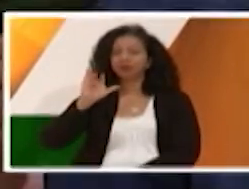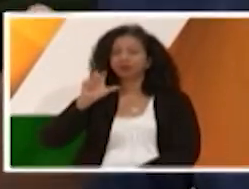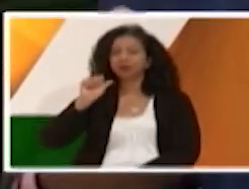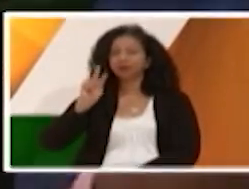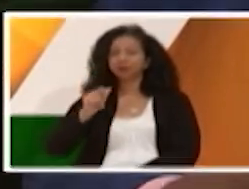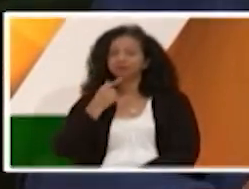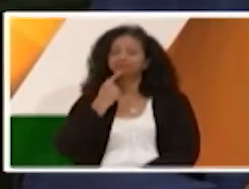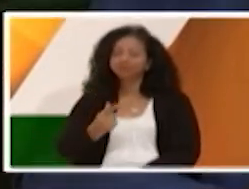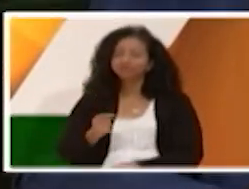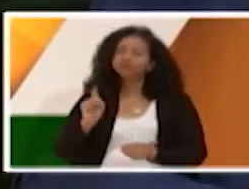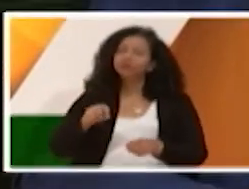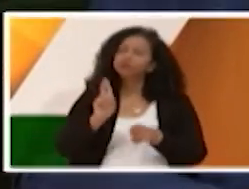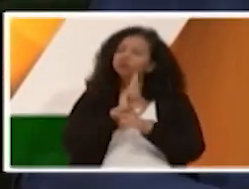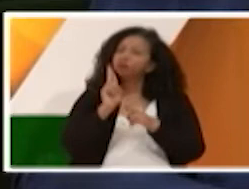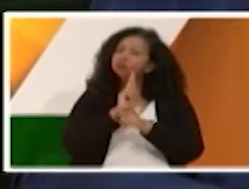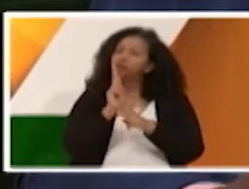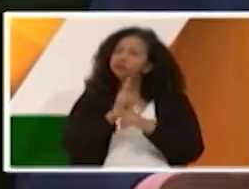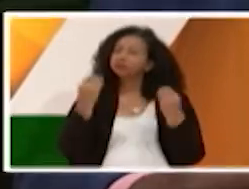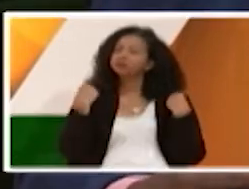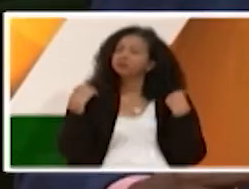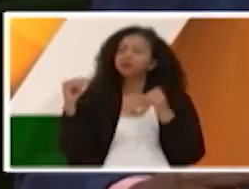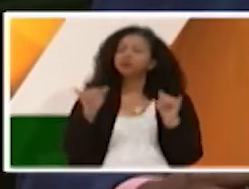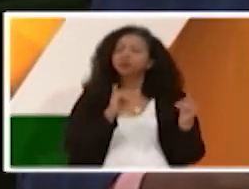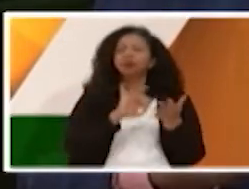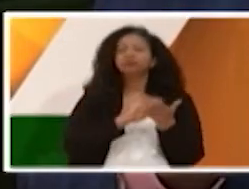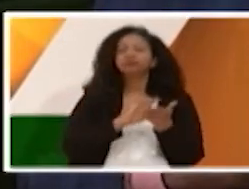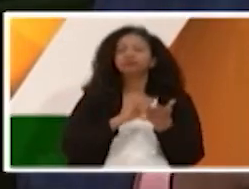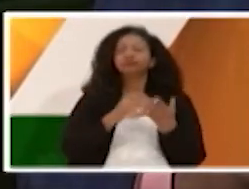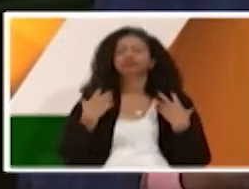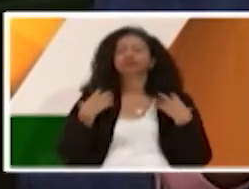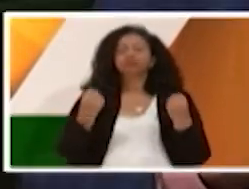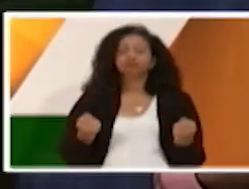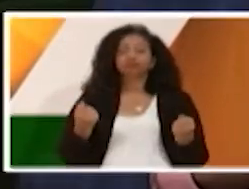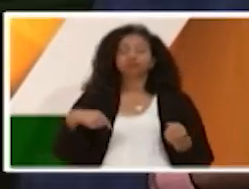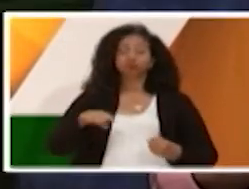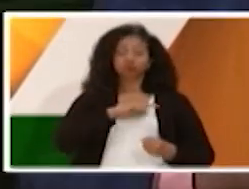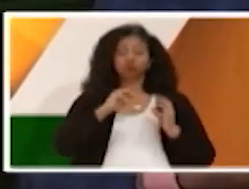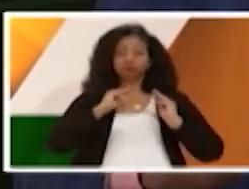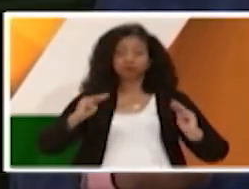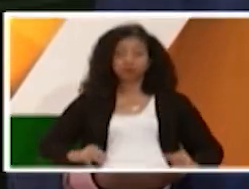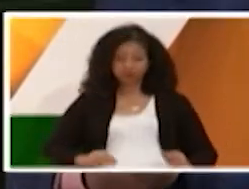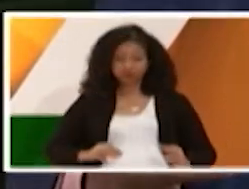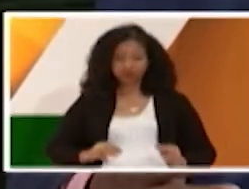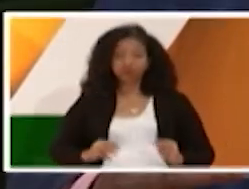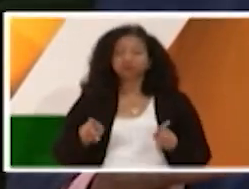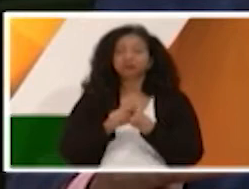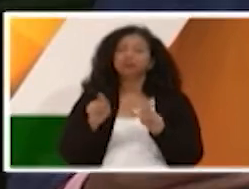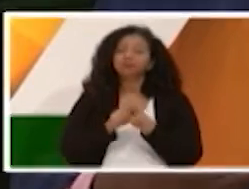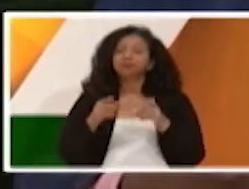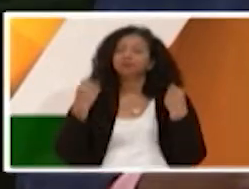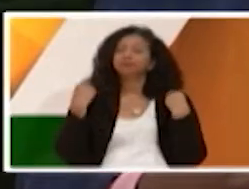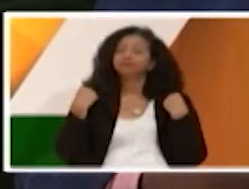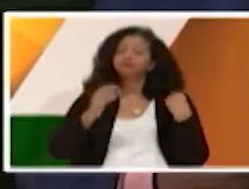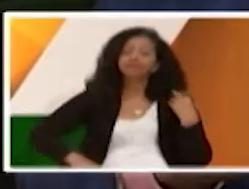sentido. Y nosotros como Ministerio de Deporte tenemos el compromiso de darle esa herramienta a los más de 10 millones de dominicanos.